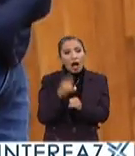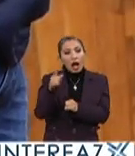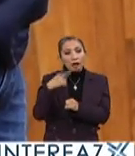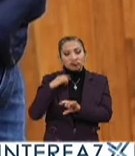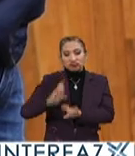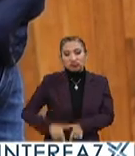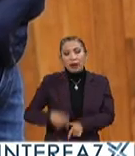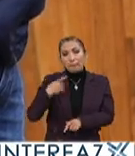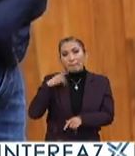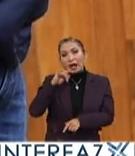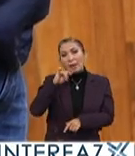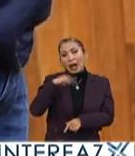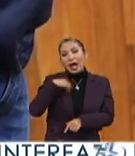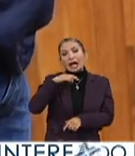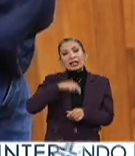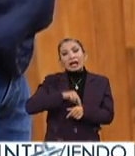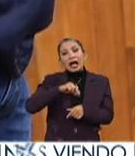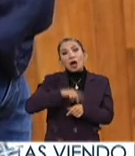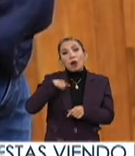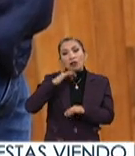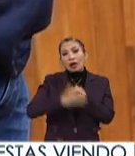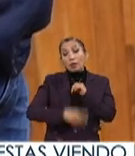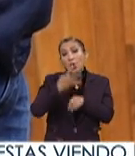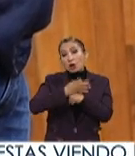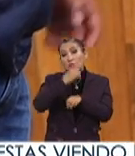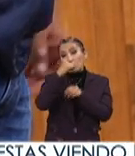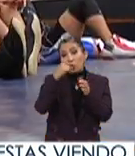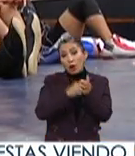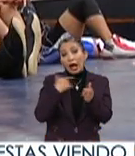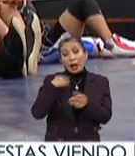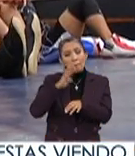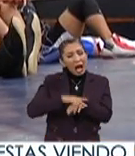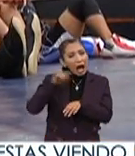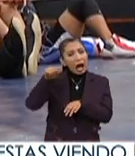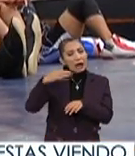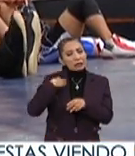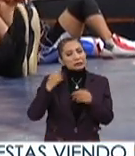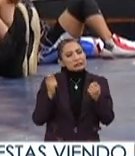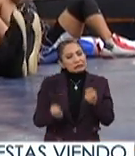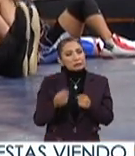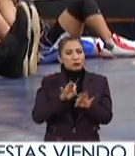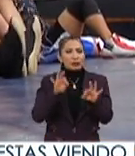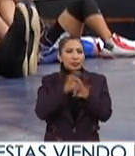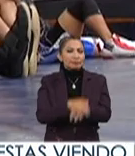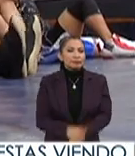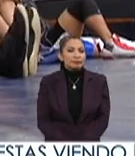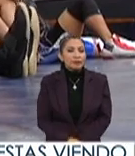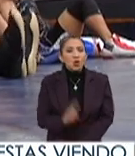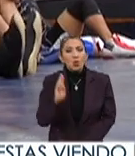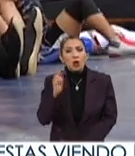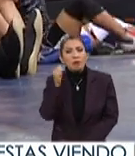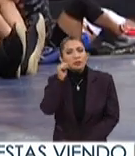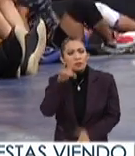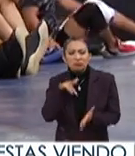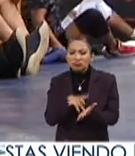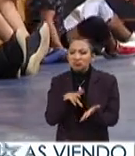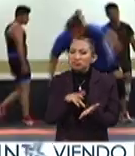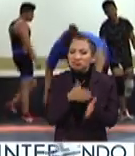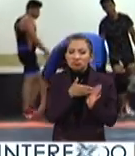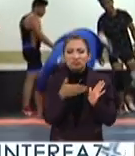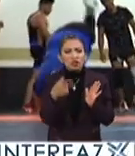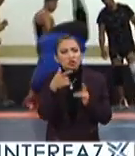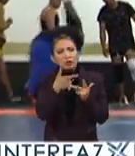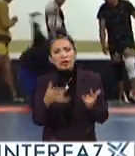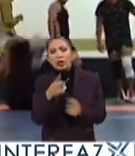siendo el Campeonato Panamericano de Nicaragua, en el que finalizó en 4º lugar, el que más representa para ella. La UNAM siempre la ha apoyado a lo largo de